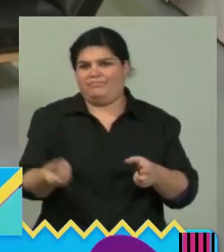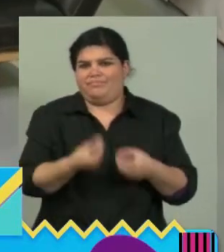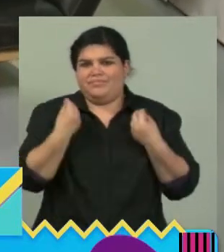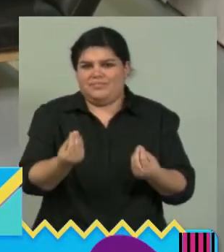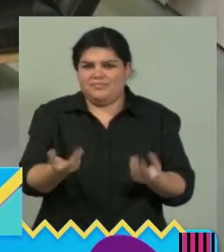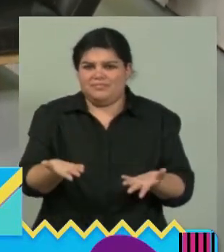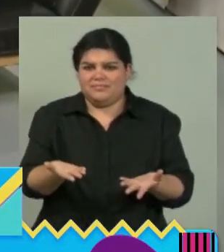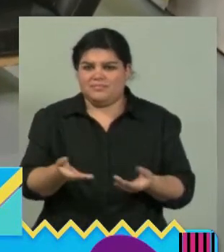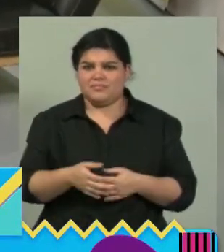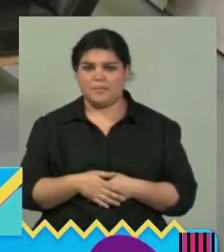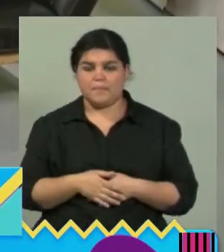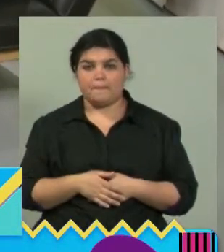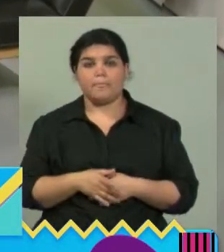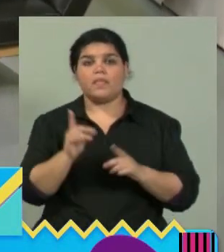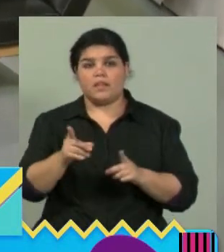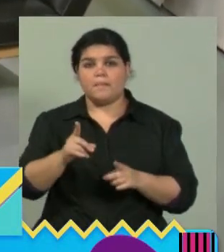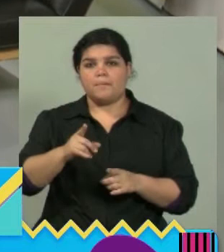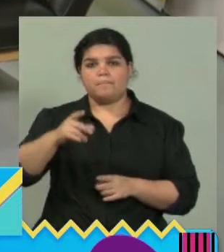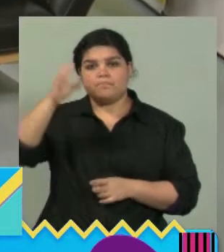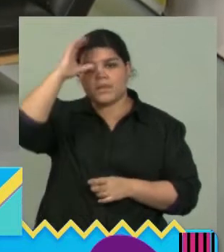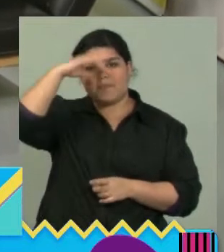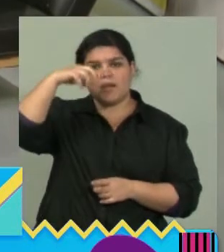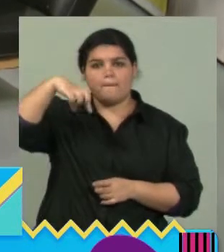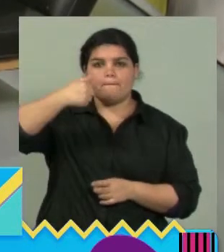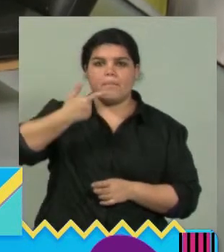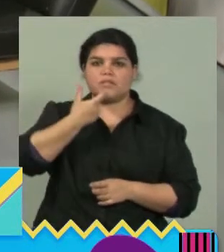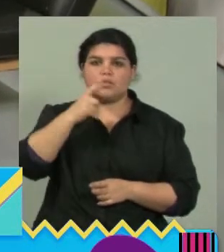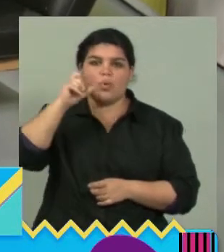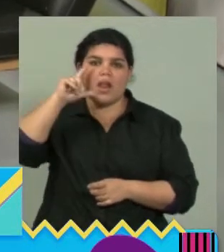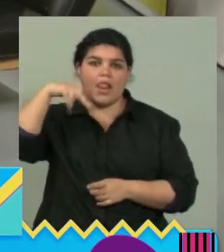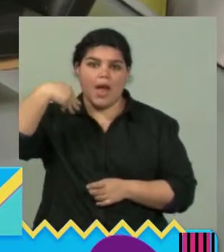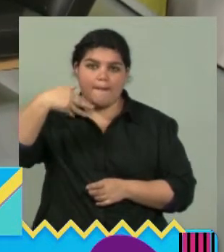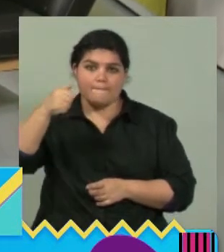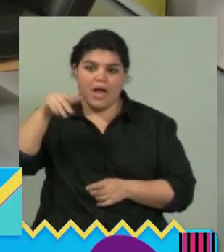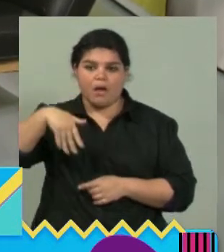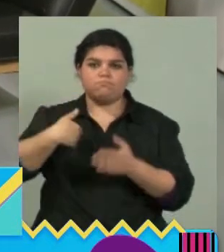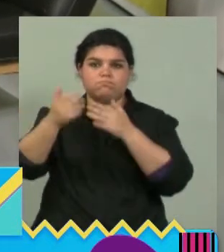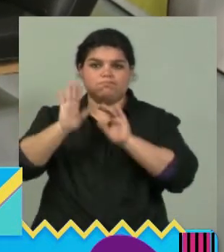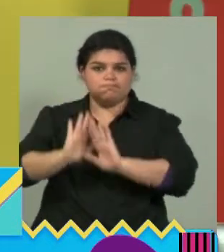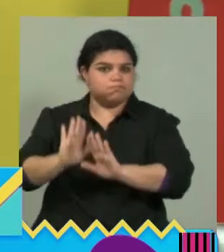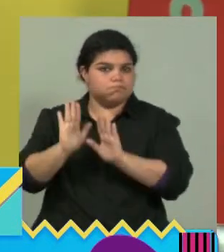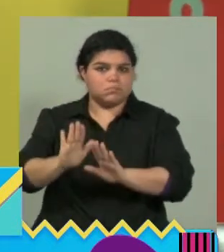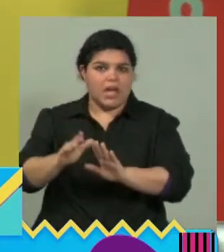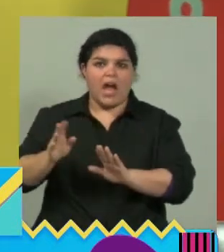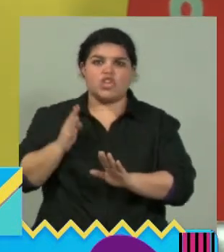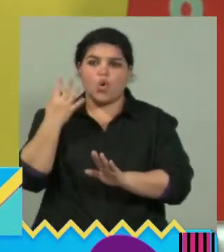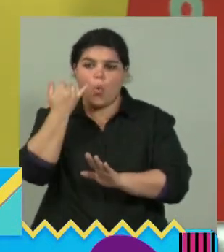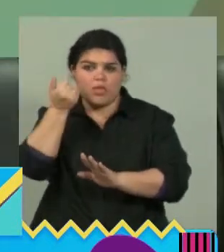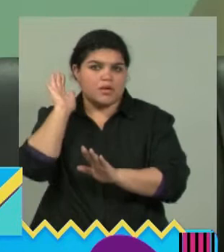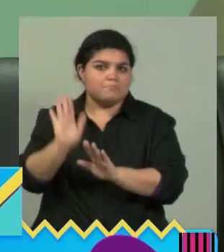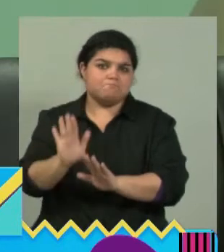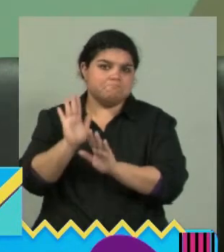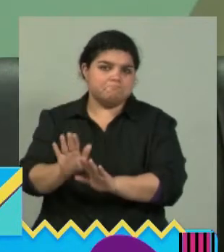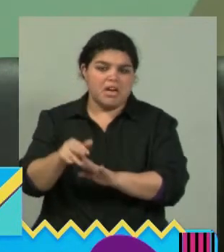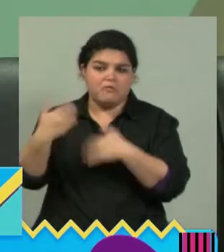Tenemos la mina Pascualama, que está paralizada su construcción desde hace ya 4 años y